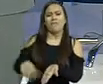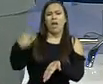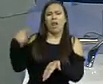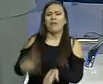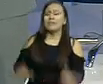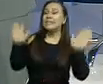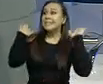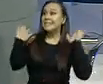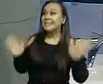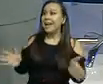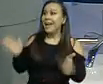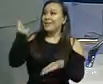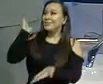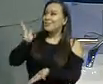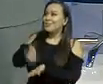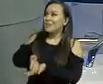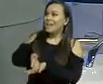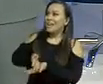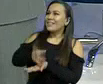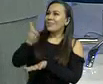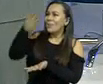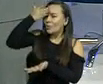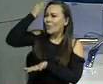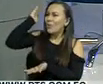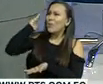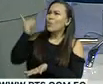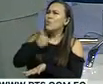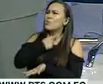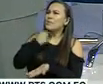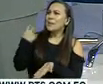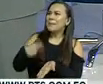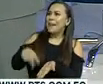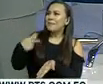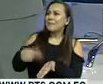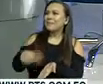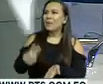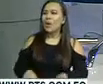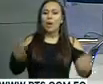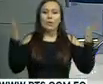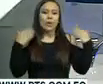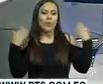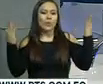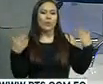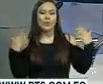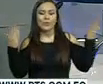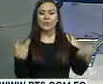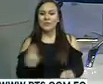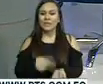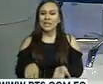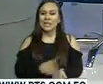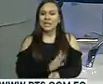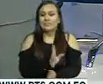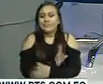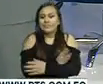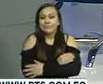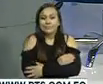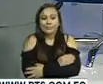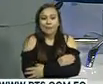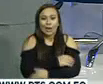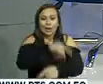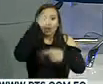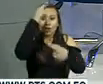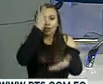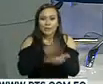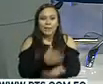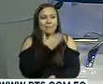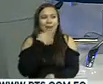y esto está muy mal la vida con esto es que voy a equipo debilidad que sólo quiere bailar mejor y ya lo hagamos noticiero con un programa de baile